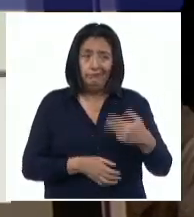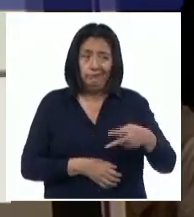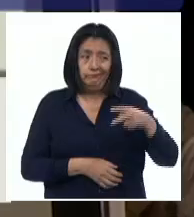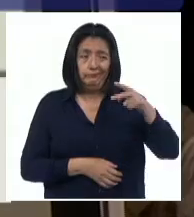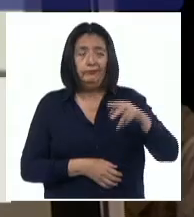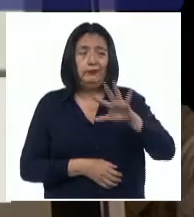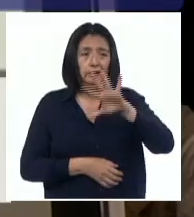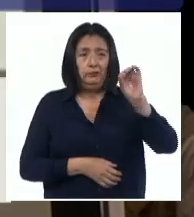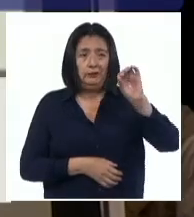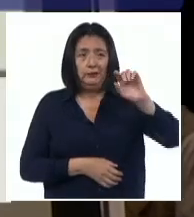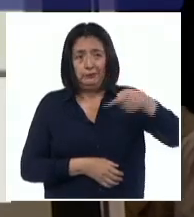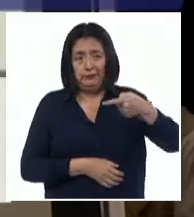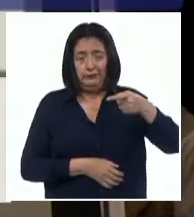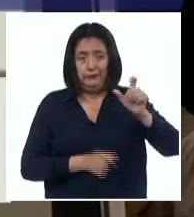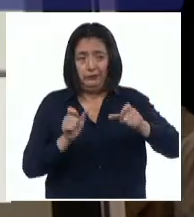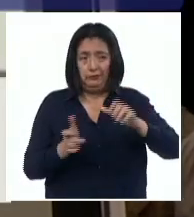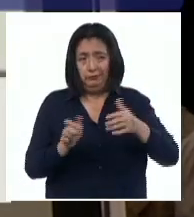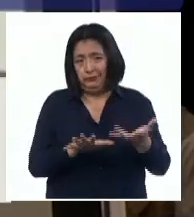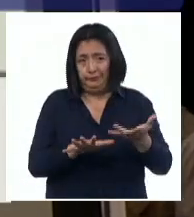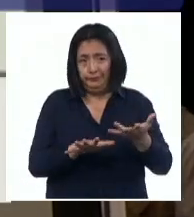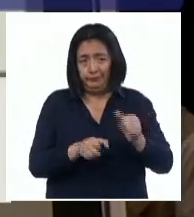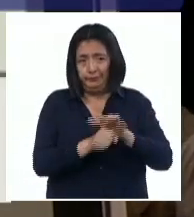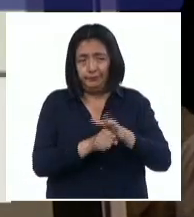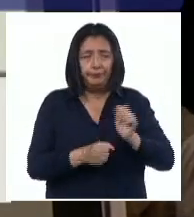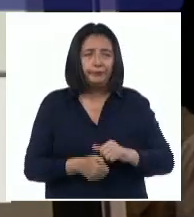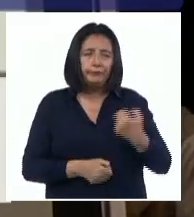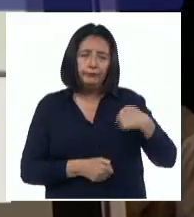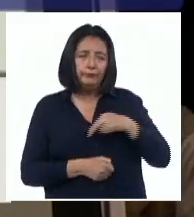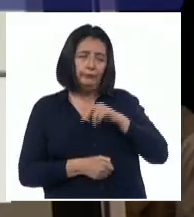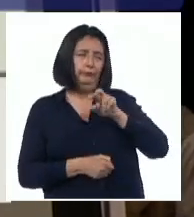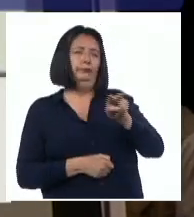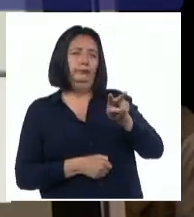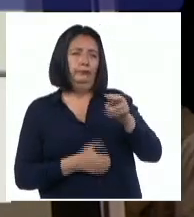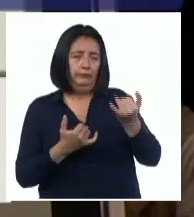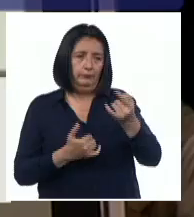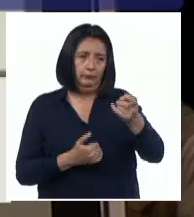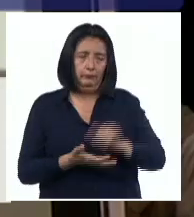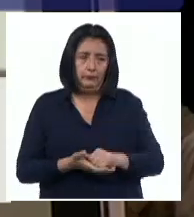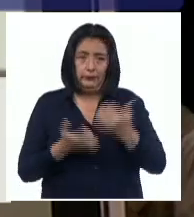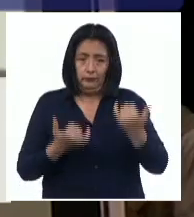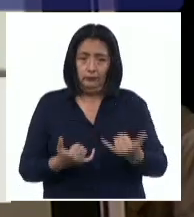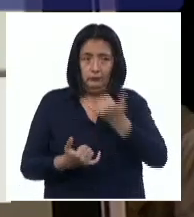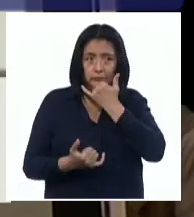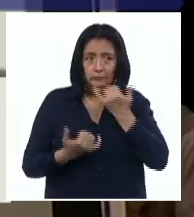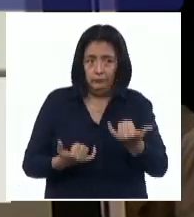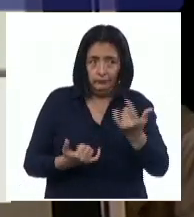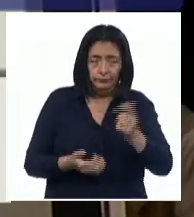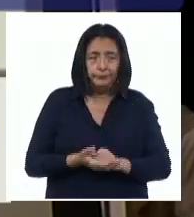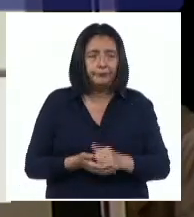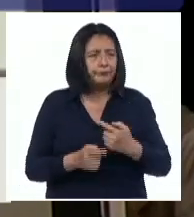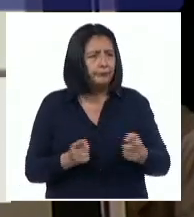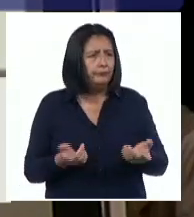los 50.000 casos. Entonces, lo que estamos viendo es la situación actual, pero